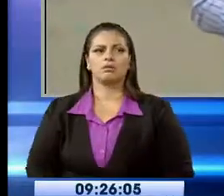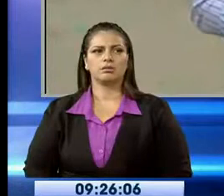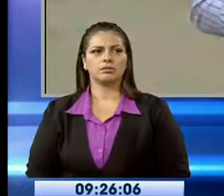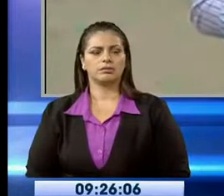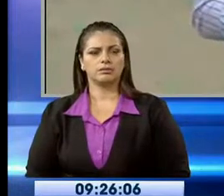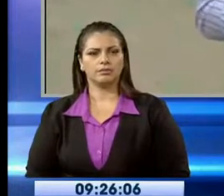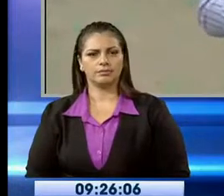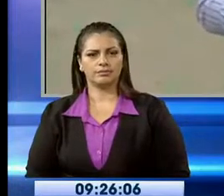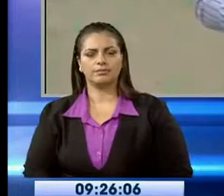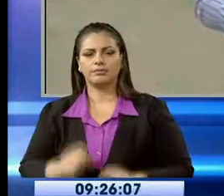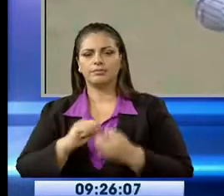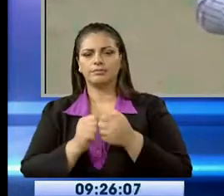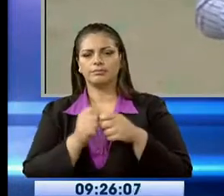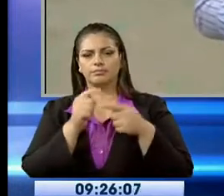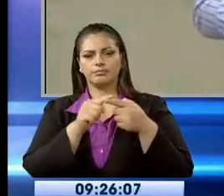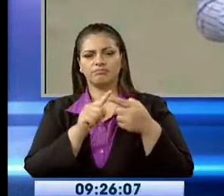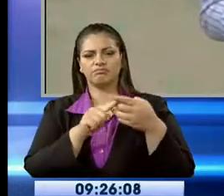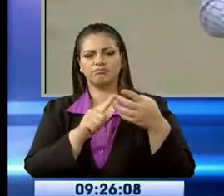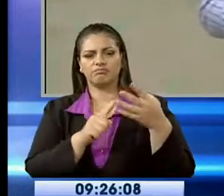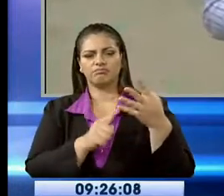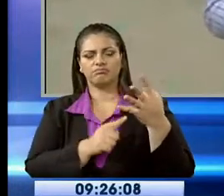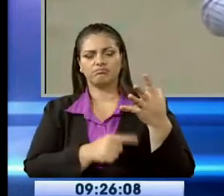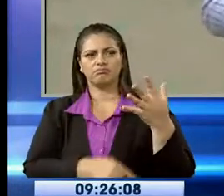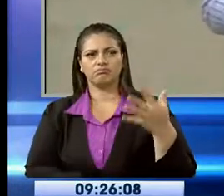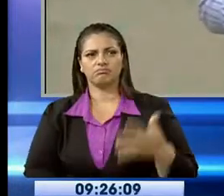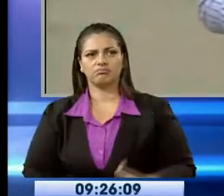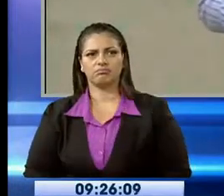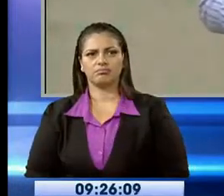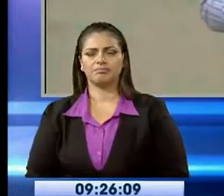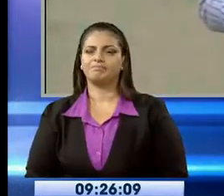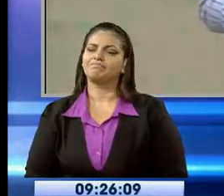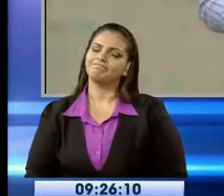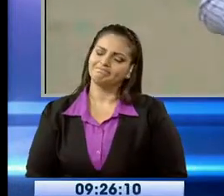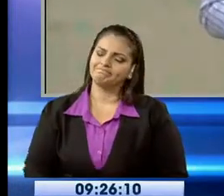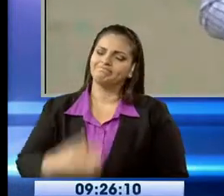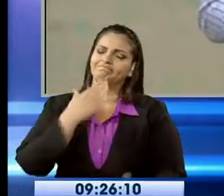Bueno, pues no... Julio César, gracias por la información que nos ha brindado, ¿no?